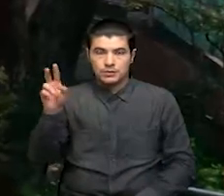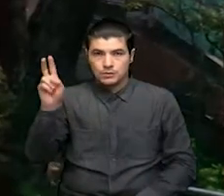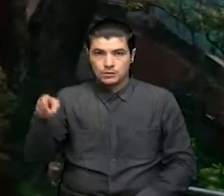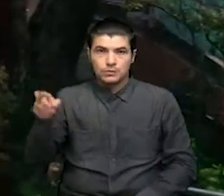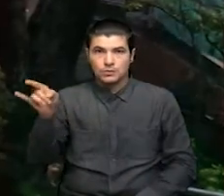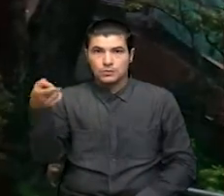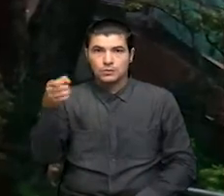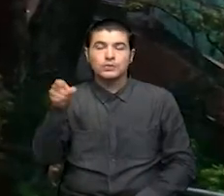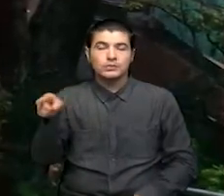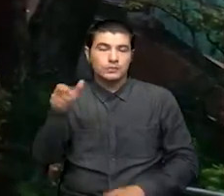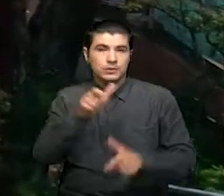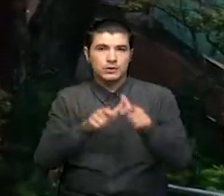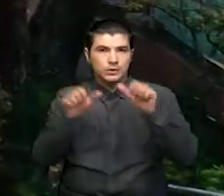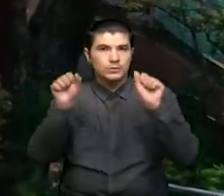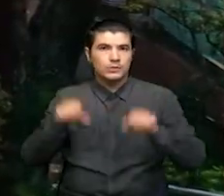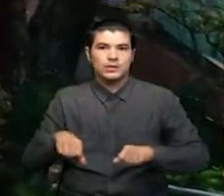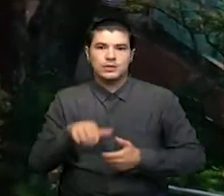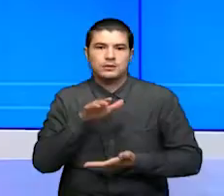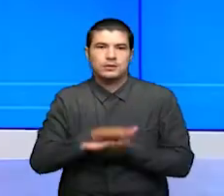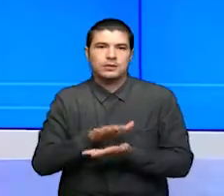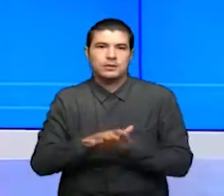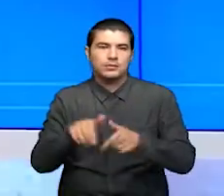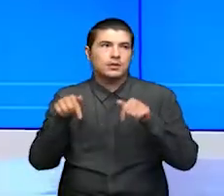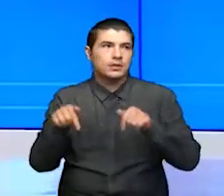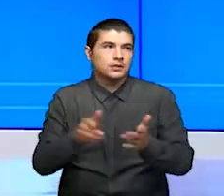que solían tener en este sector